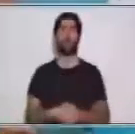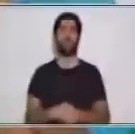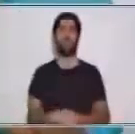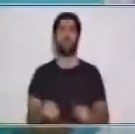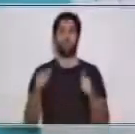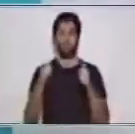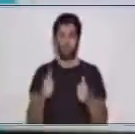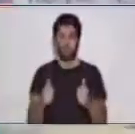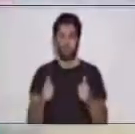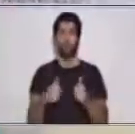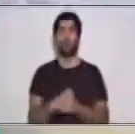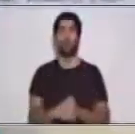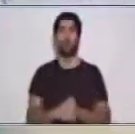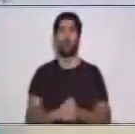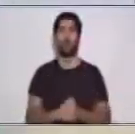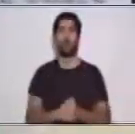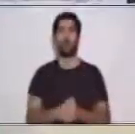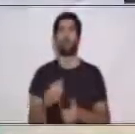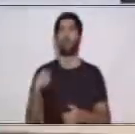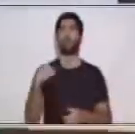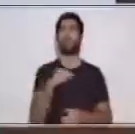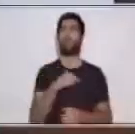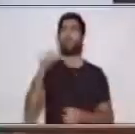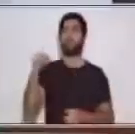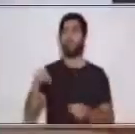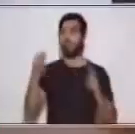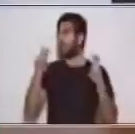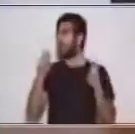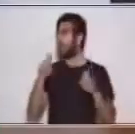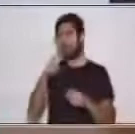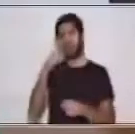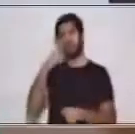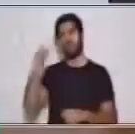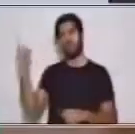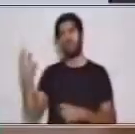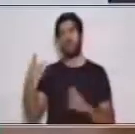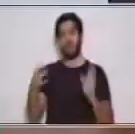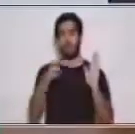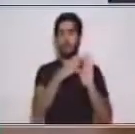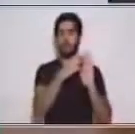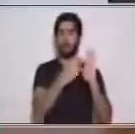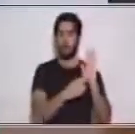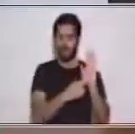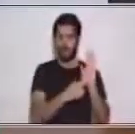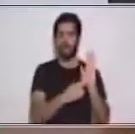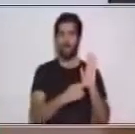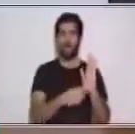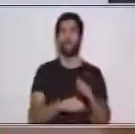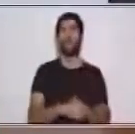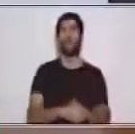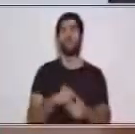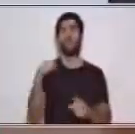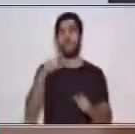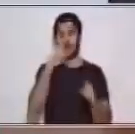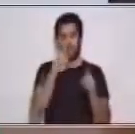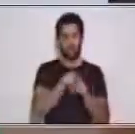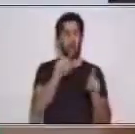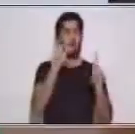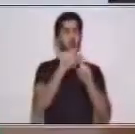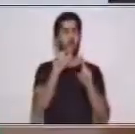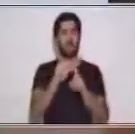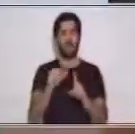vamos a hablar un poquito sobre lo que son párrafos y algunas palabras que sirven y que